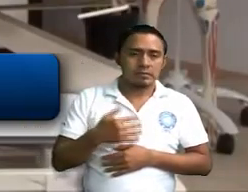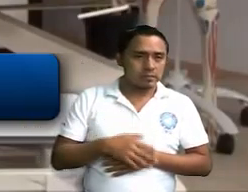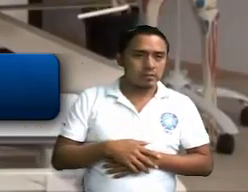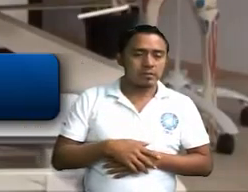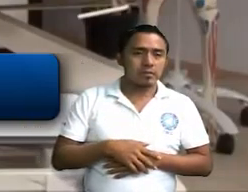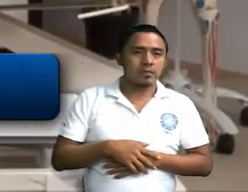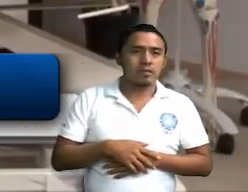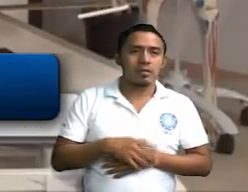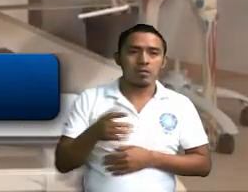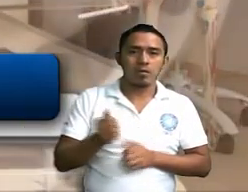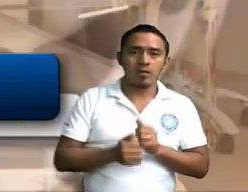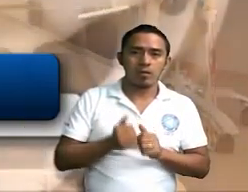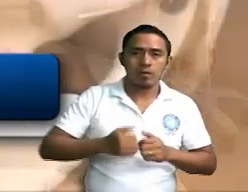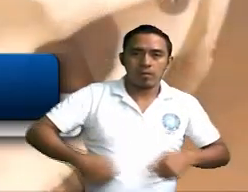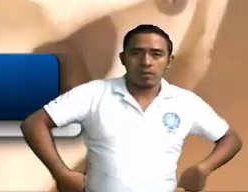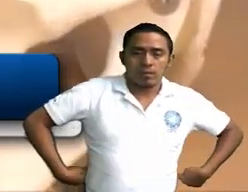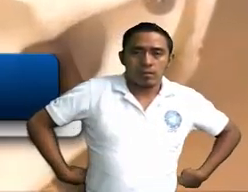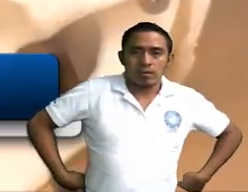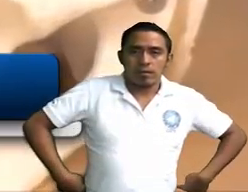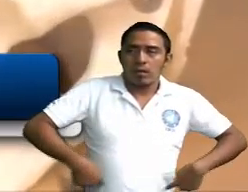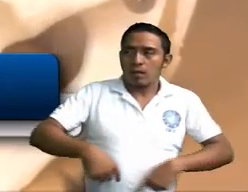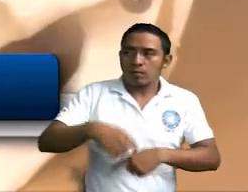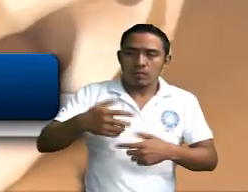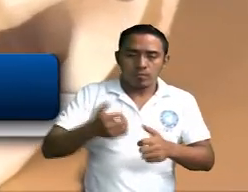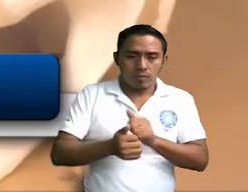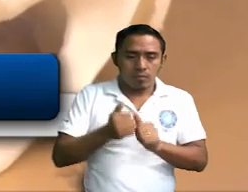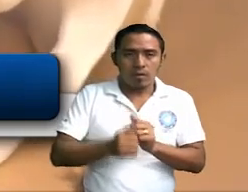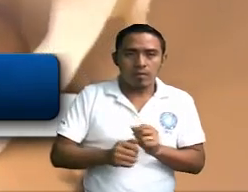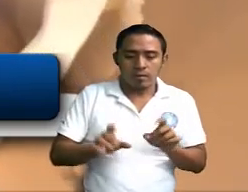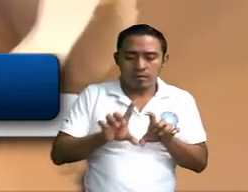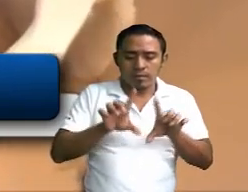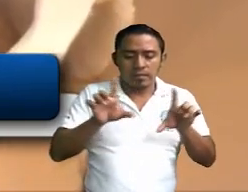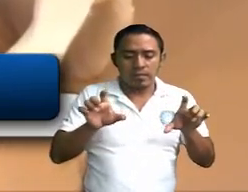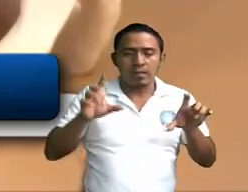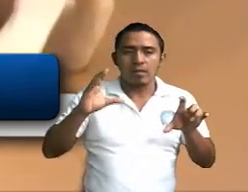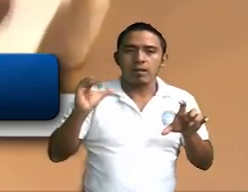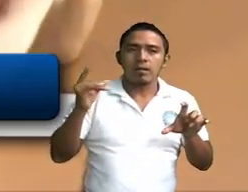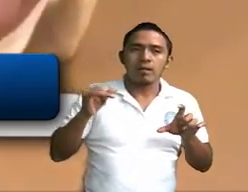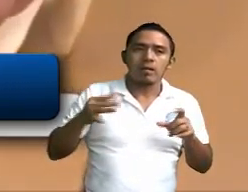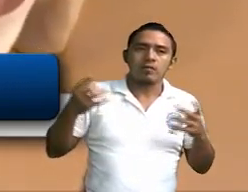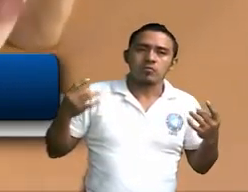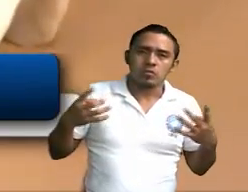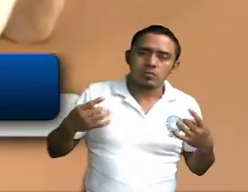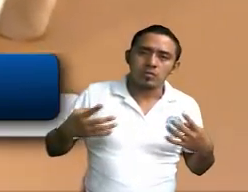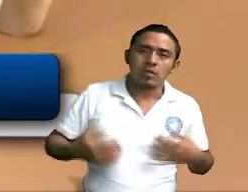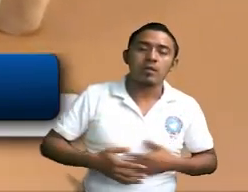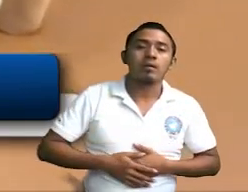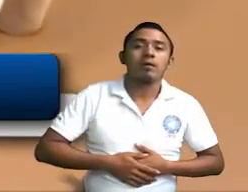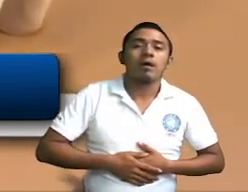lesiones y enfermedades en la cadera? No están asociadas Pero generalmente las mujeres presentan un dolor a veces.